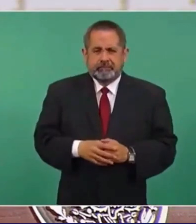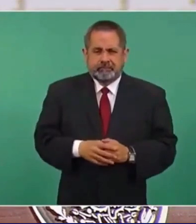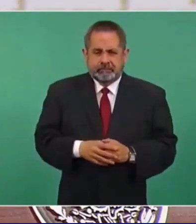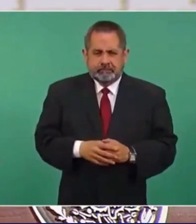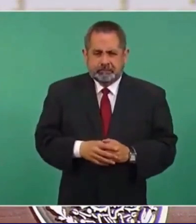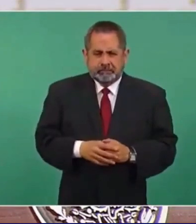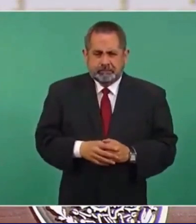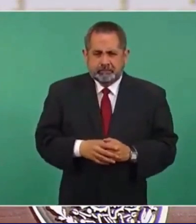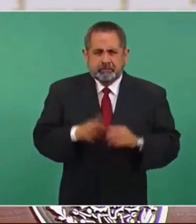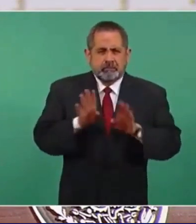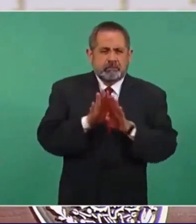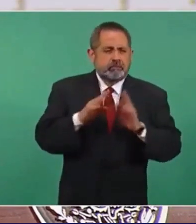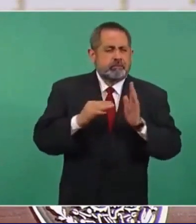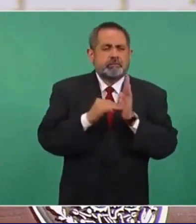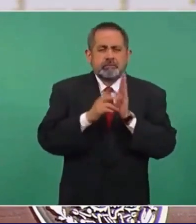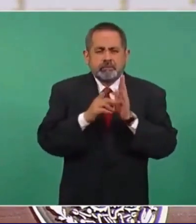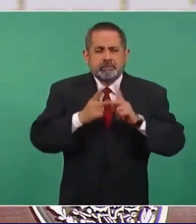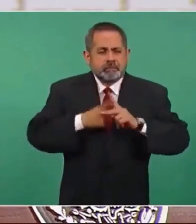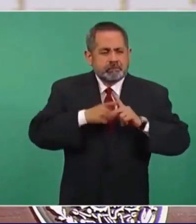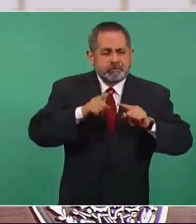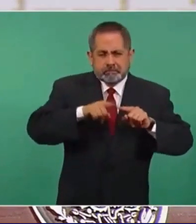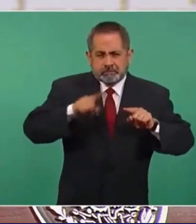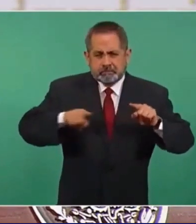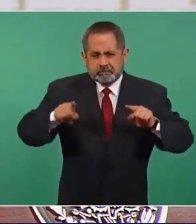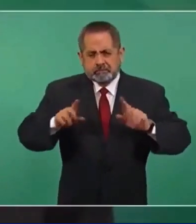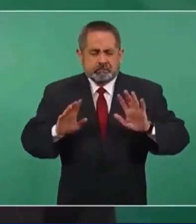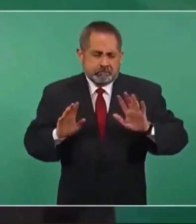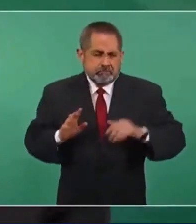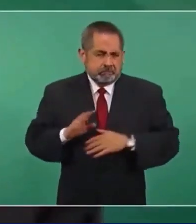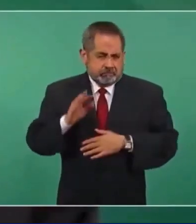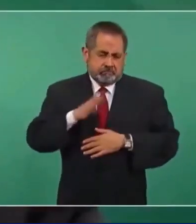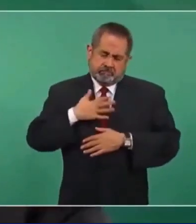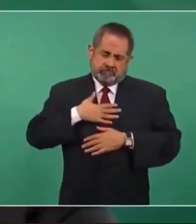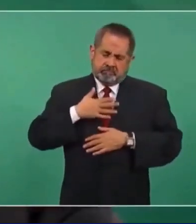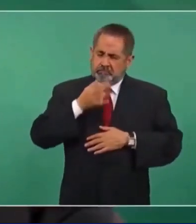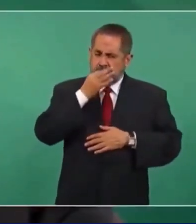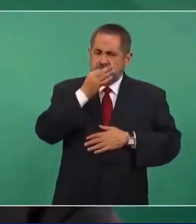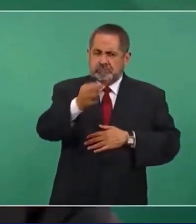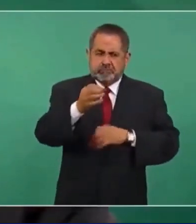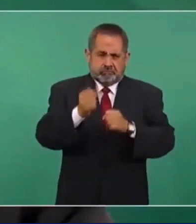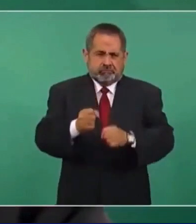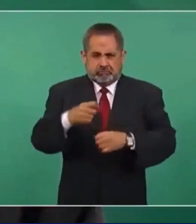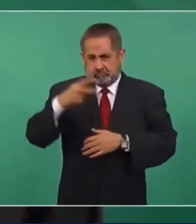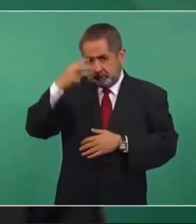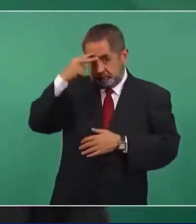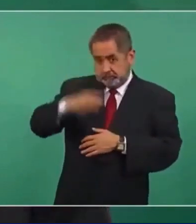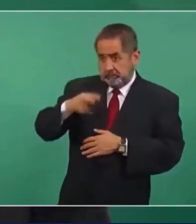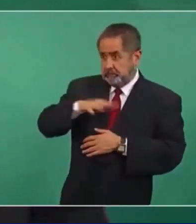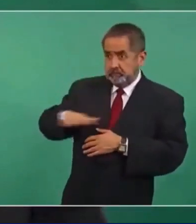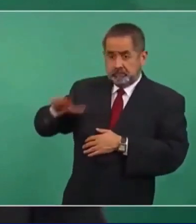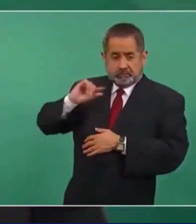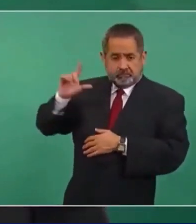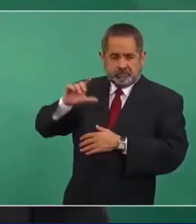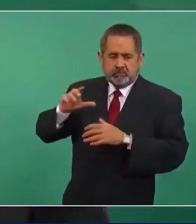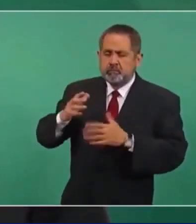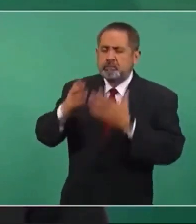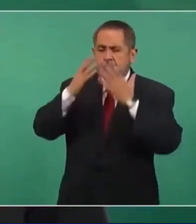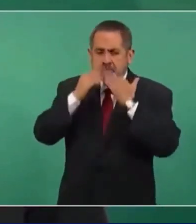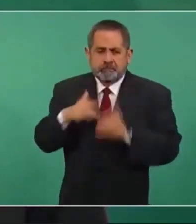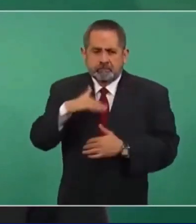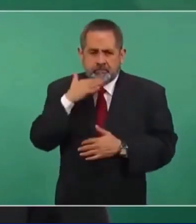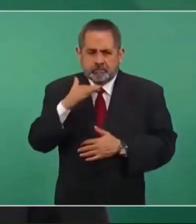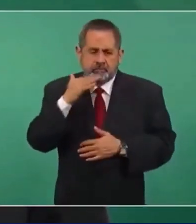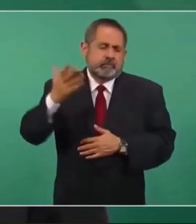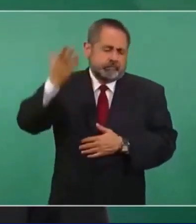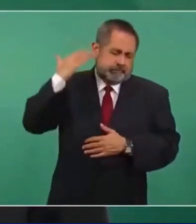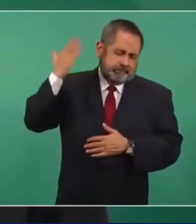A ver cómo se mide. Yo sí le puedo garantizar que ya en México no hay la corrupción que